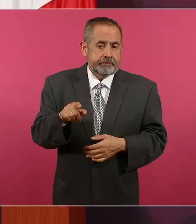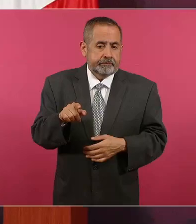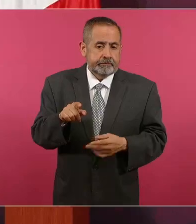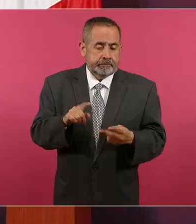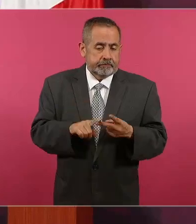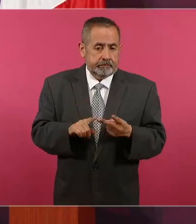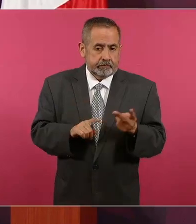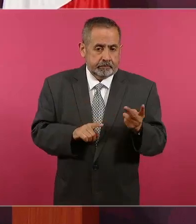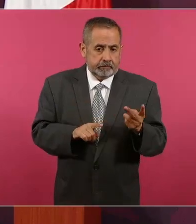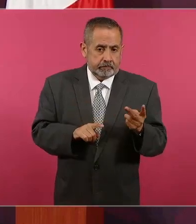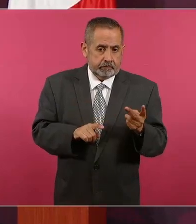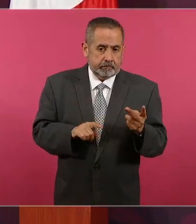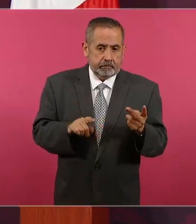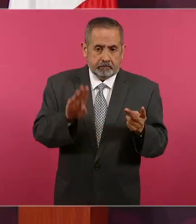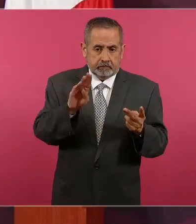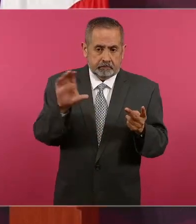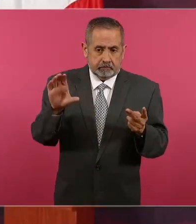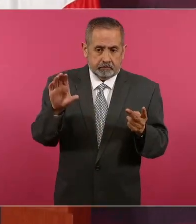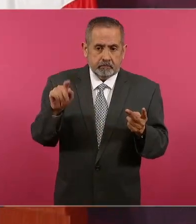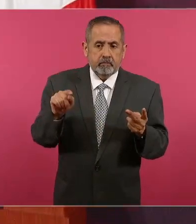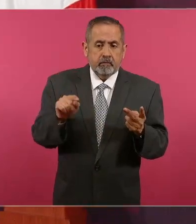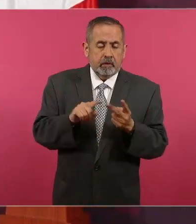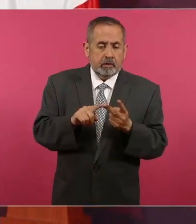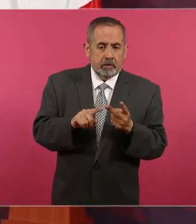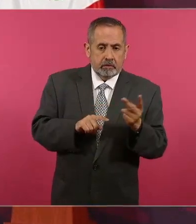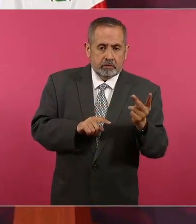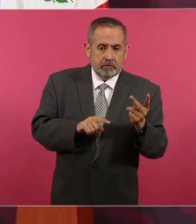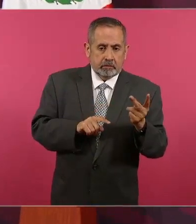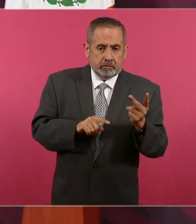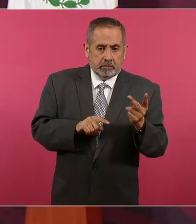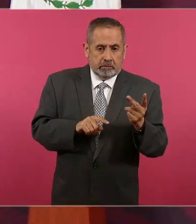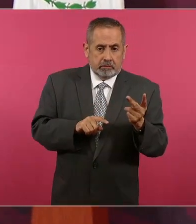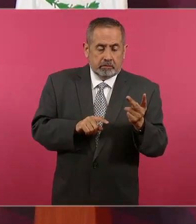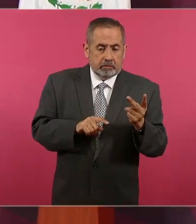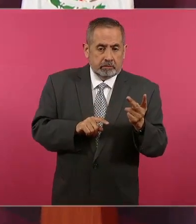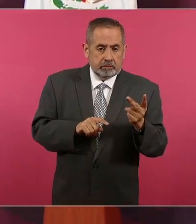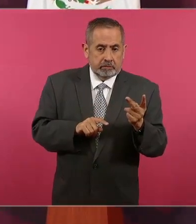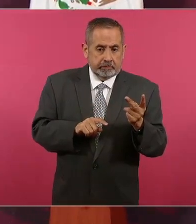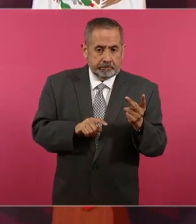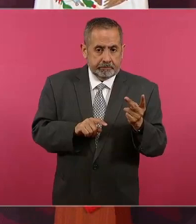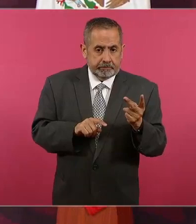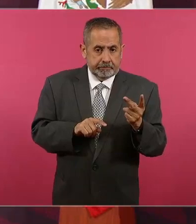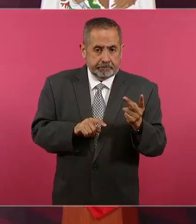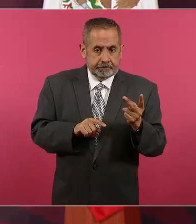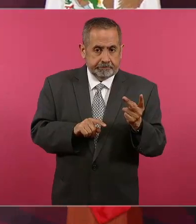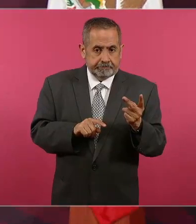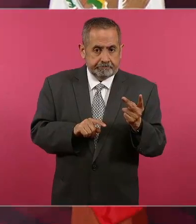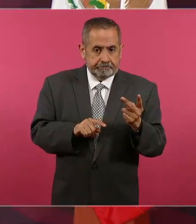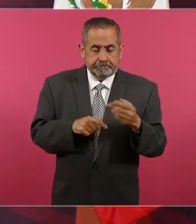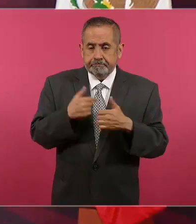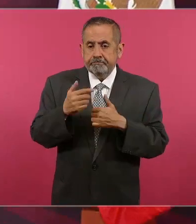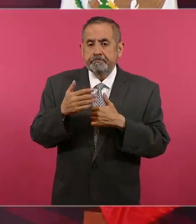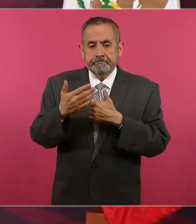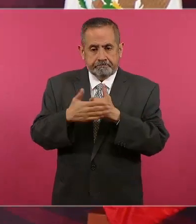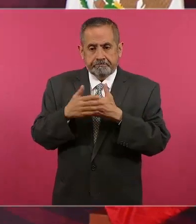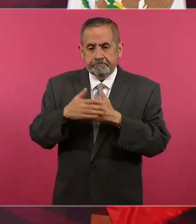y también de Baja California, que va a hacer un